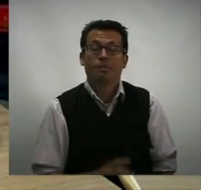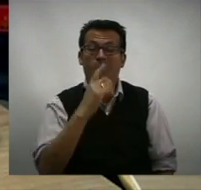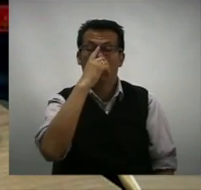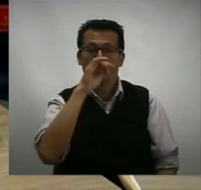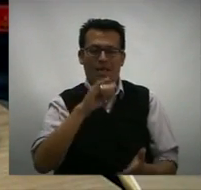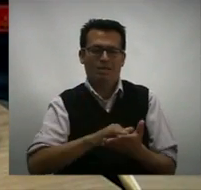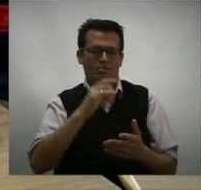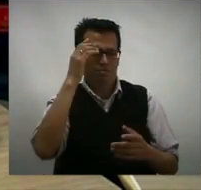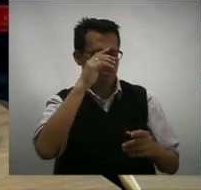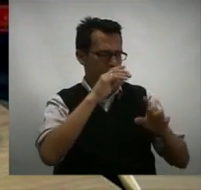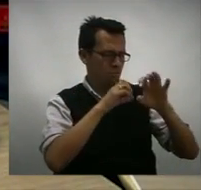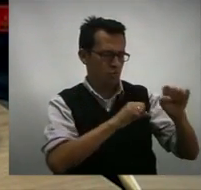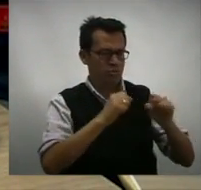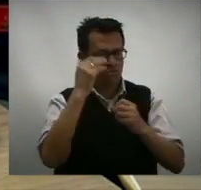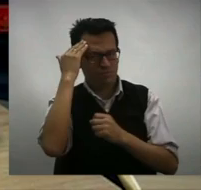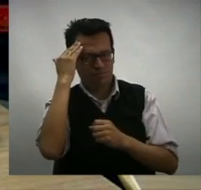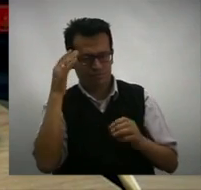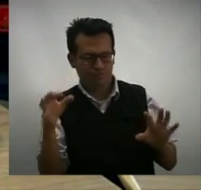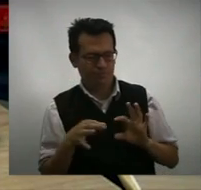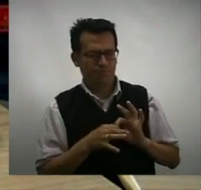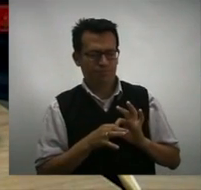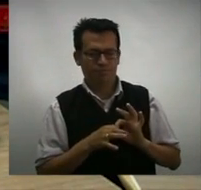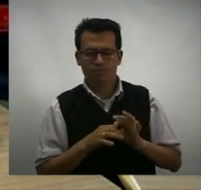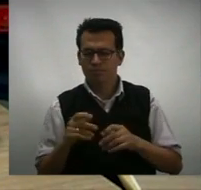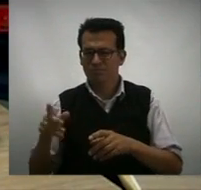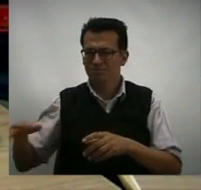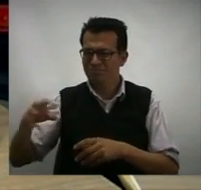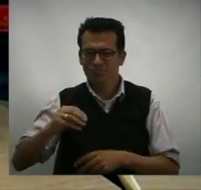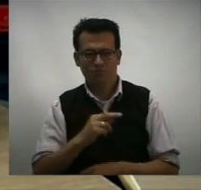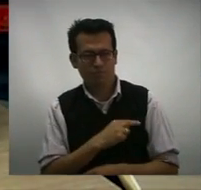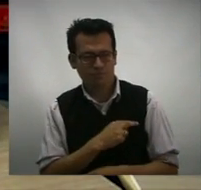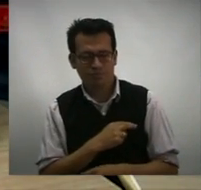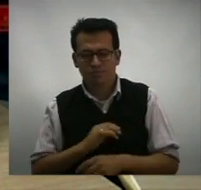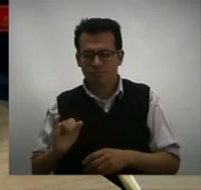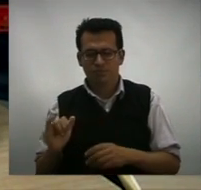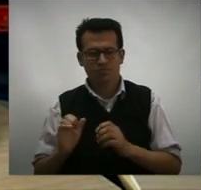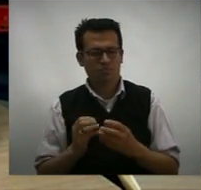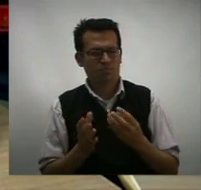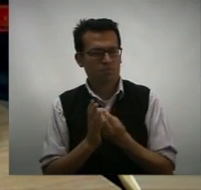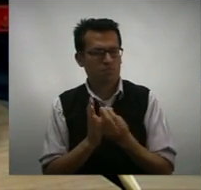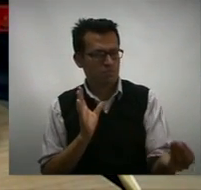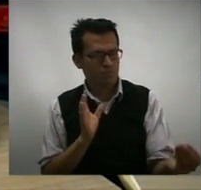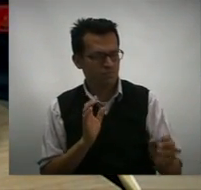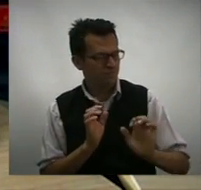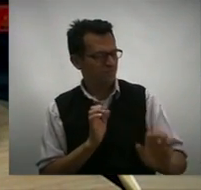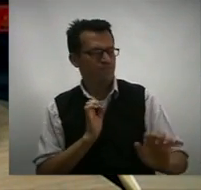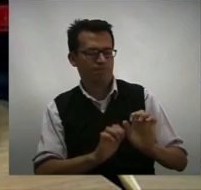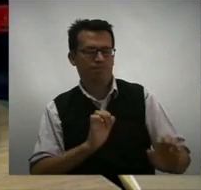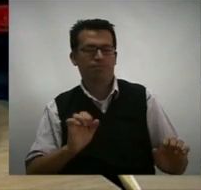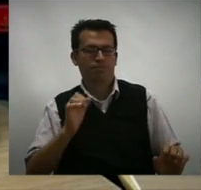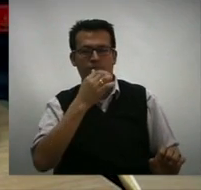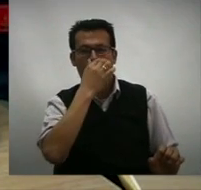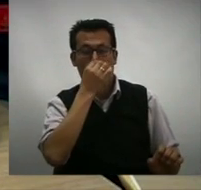Esta relación poder-saber detentada por la religión encuentra en el mecanismo de la exclusión el elemento primordial para la purificación del